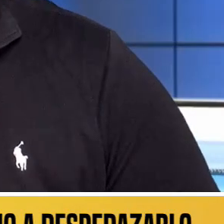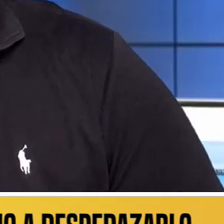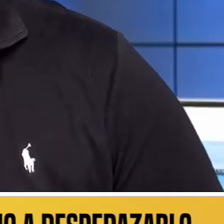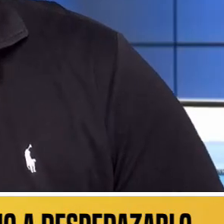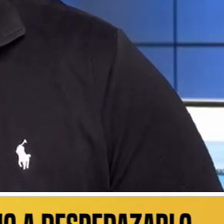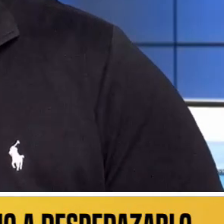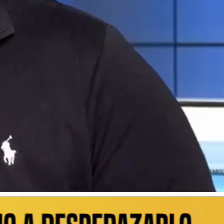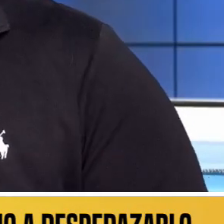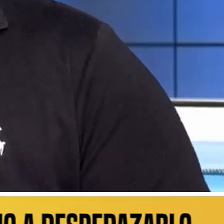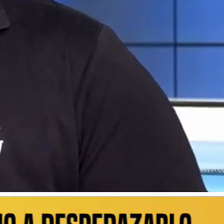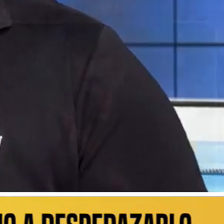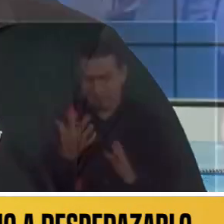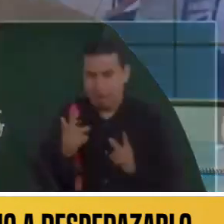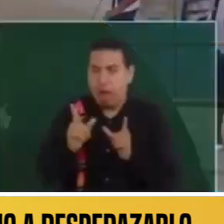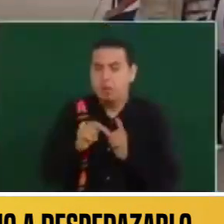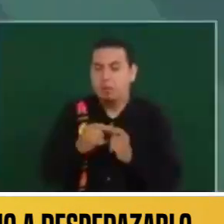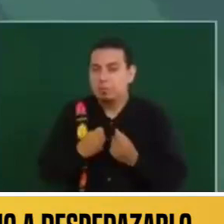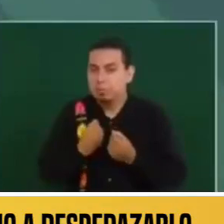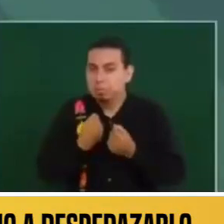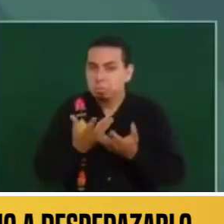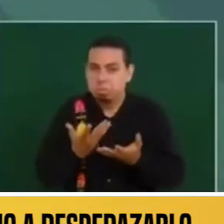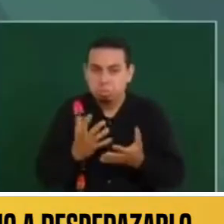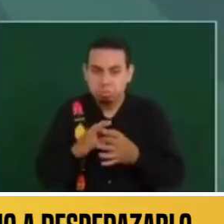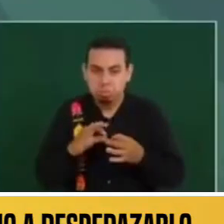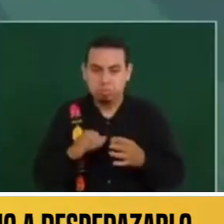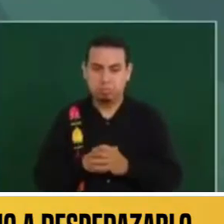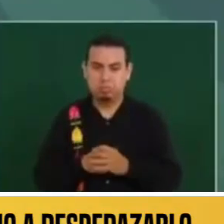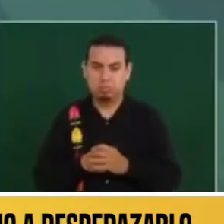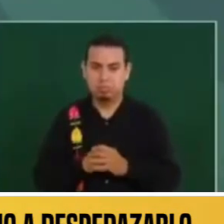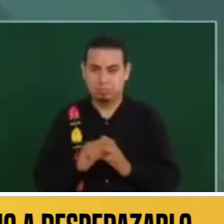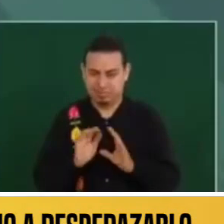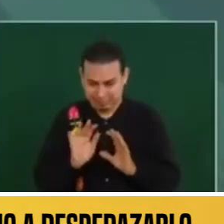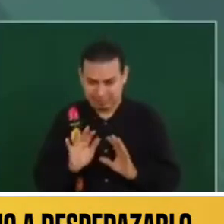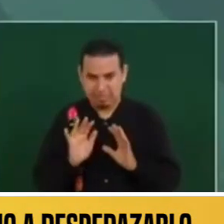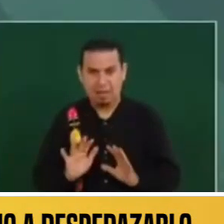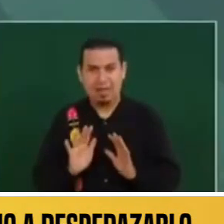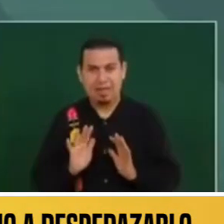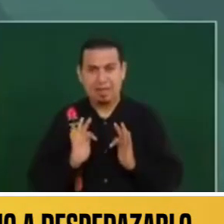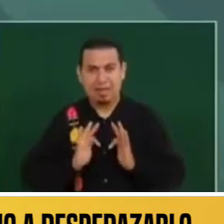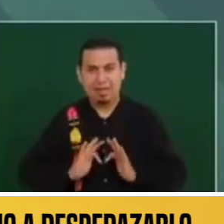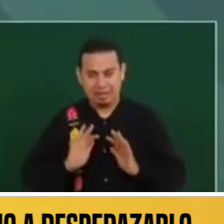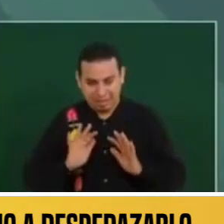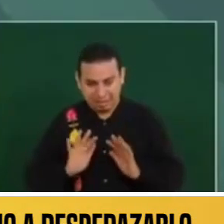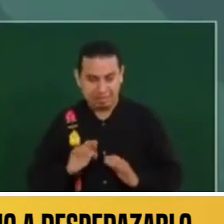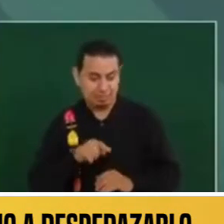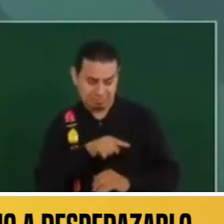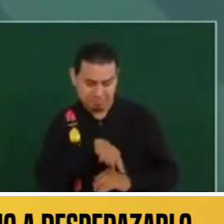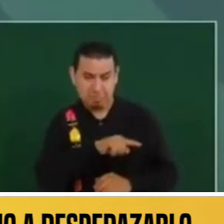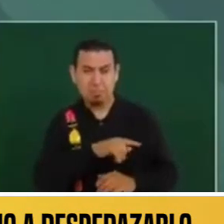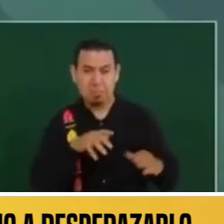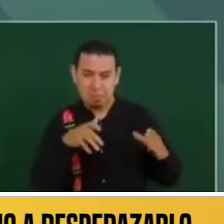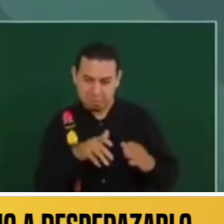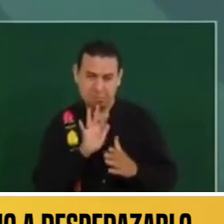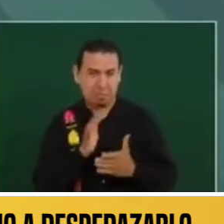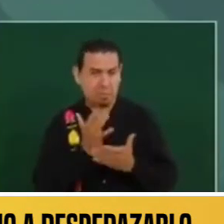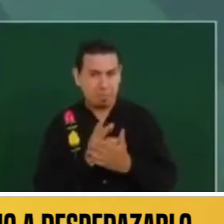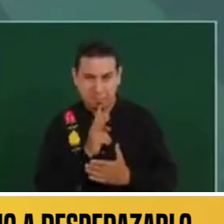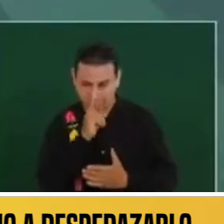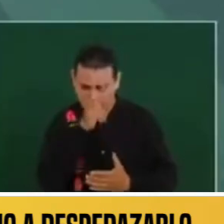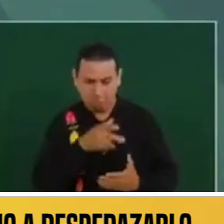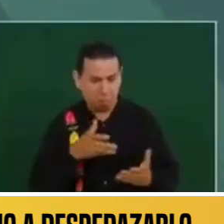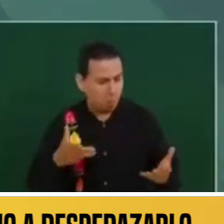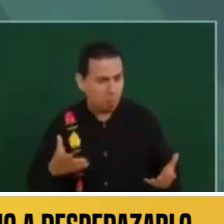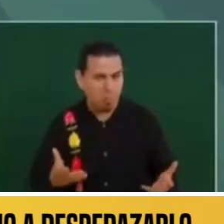70% de aprobación. Vamos a ver. Aguanta, aguanta. El pueblo se levanta.